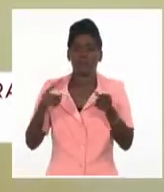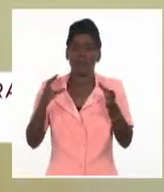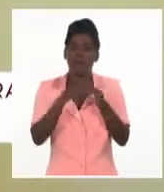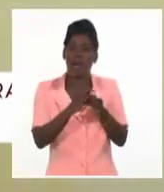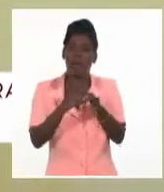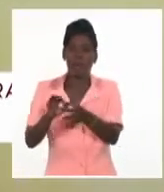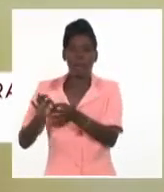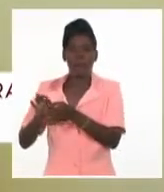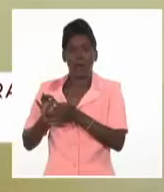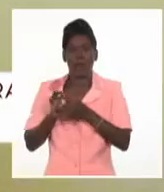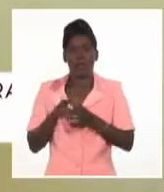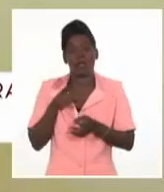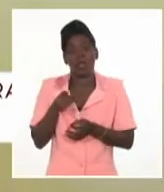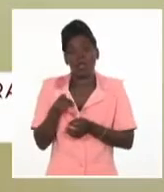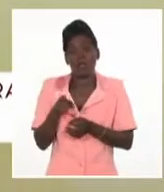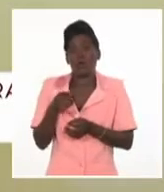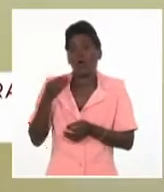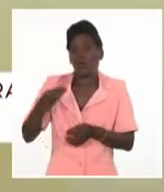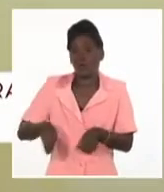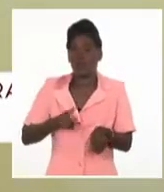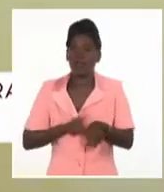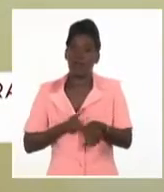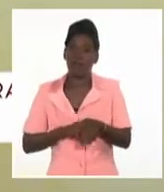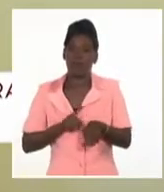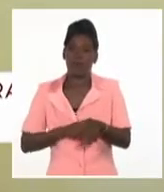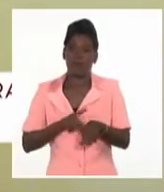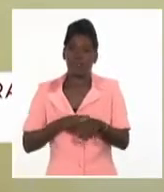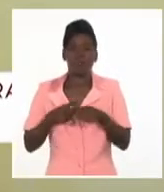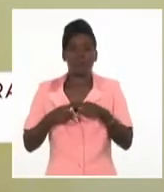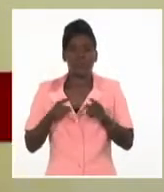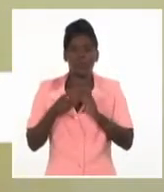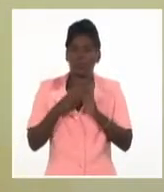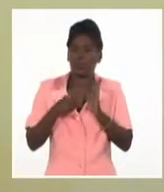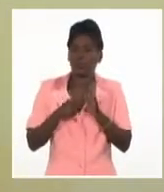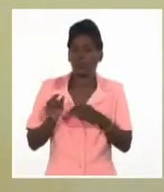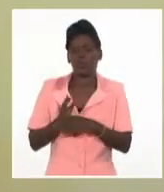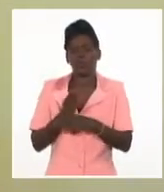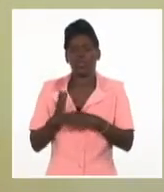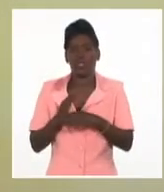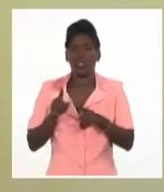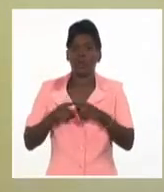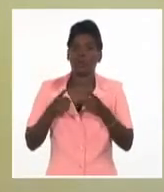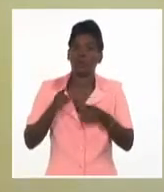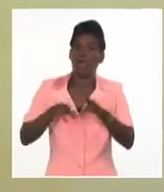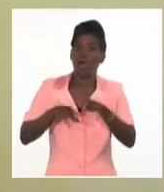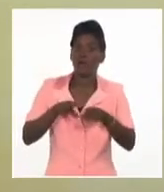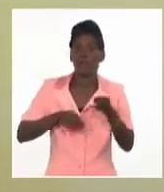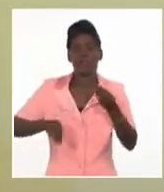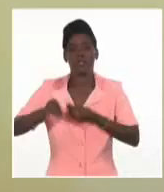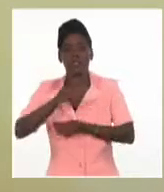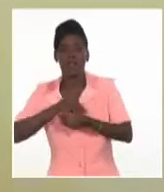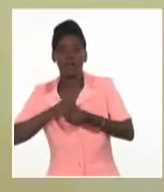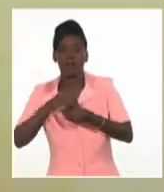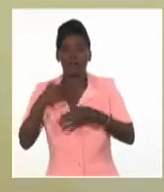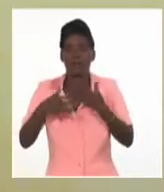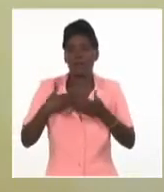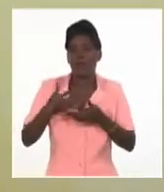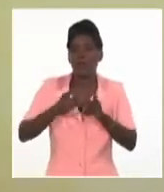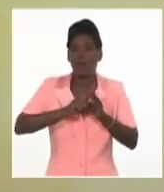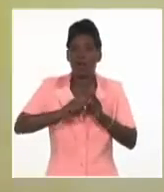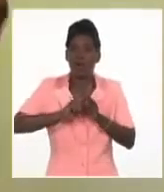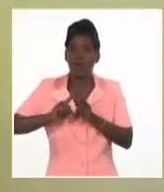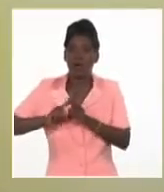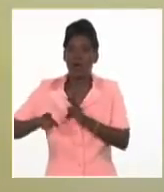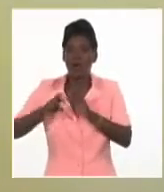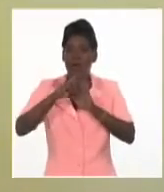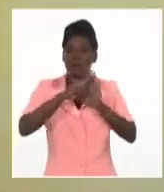inserción y a su vez algunos elementos que tienen que ver también con los cambios en las regulaciones migratorias. Ya